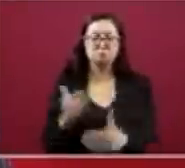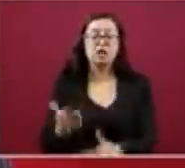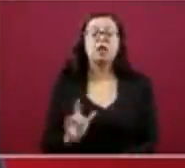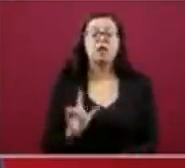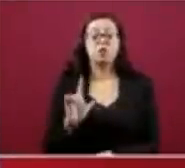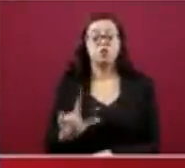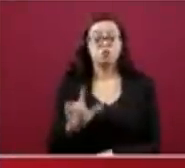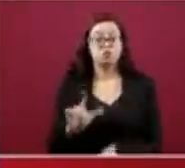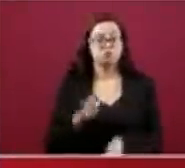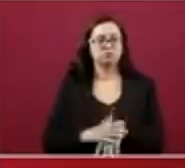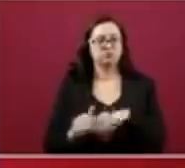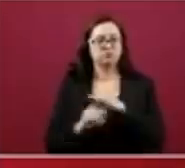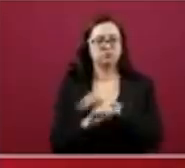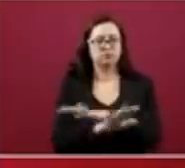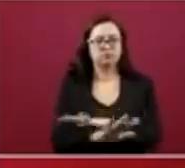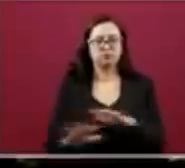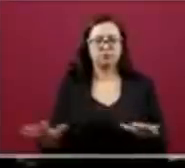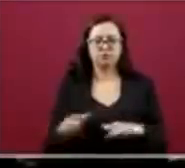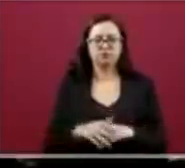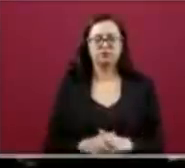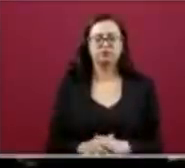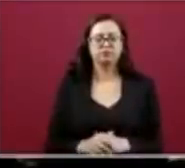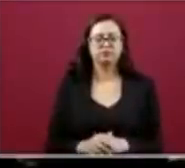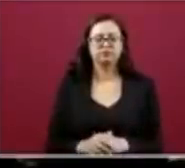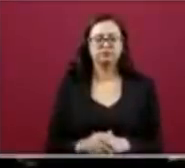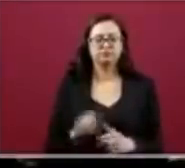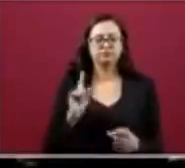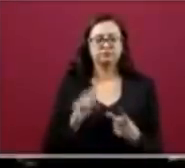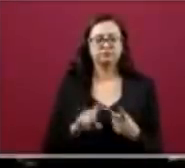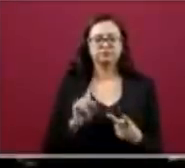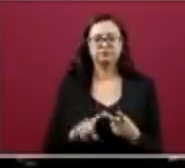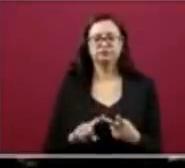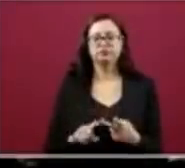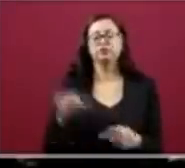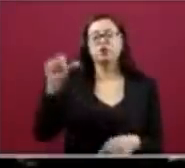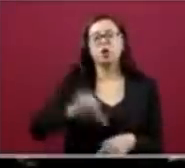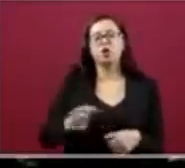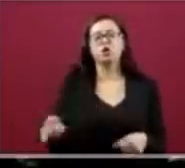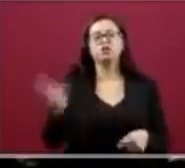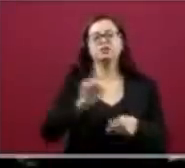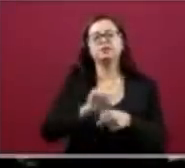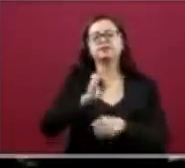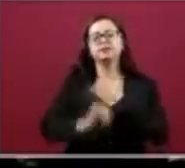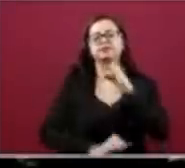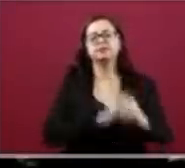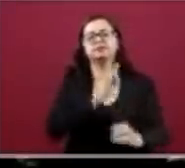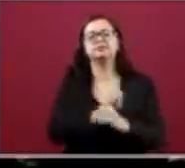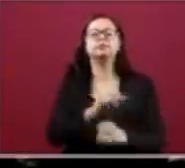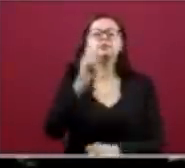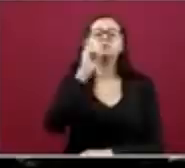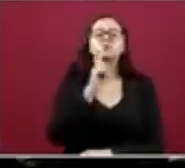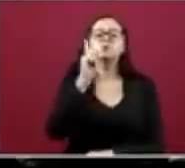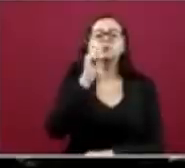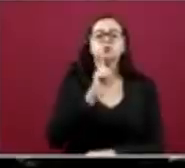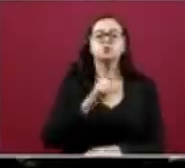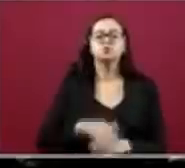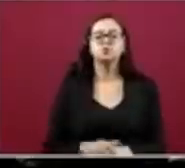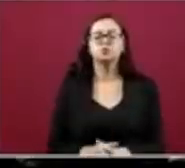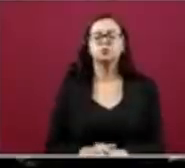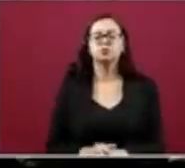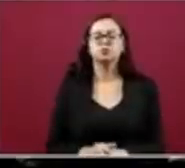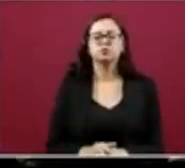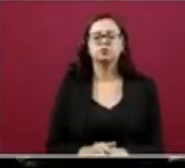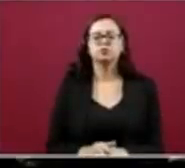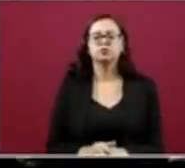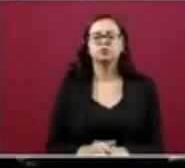informo sobre este tema. Mi segunda pregunta, presidente. Hoy en el Día Internacional de la Mujer tenemos aquí de vecino